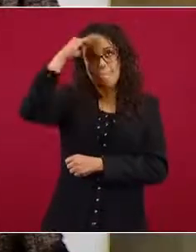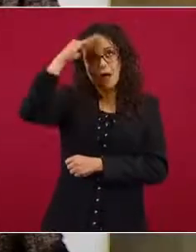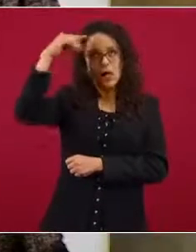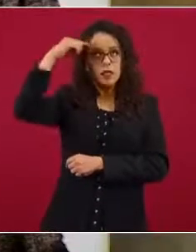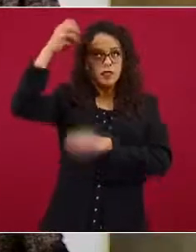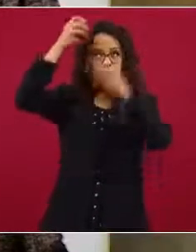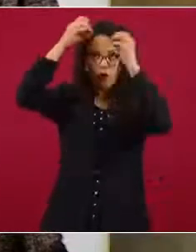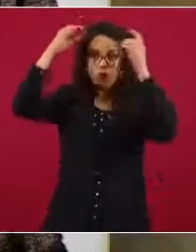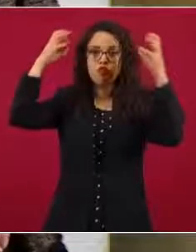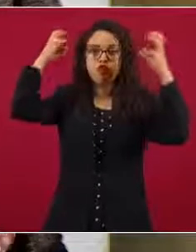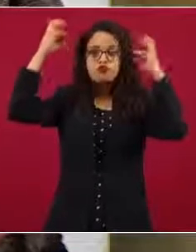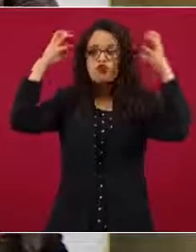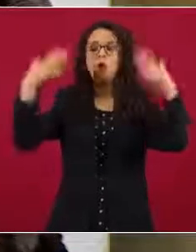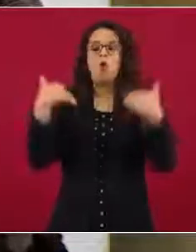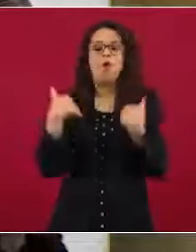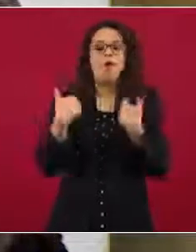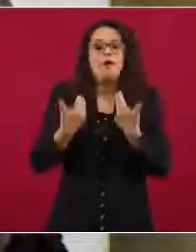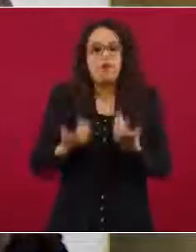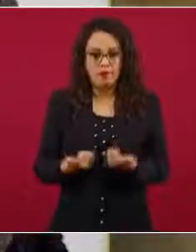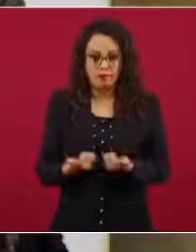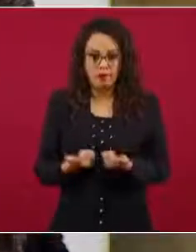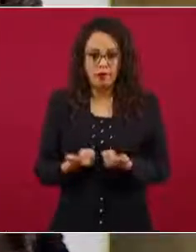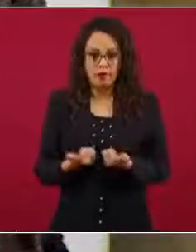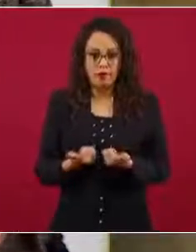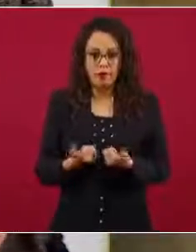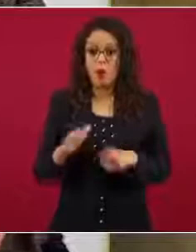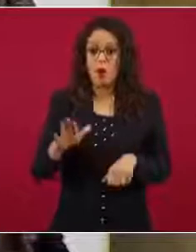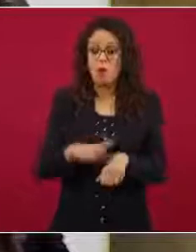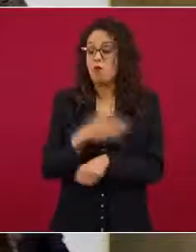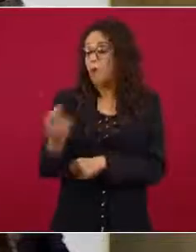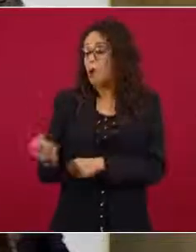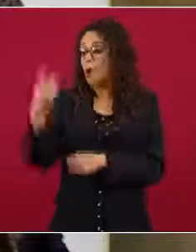También porque si alguien dice, yo no quiero